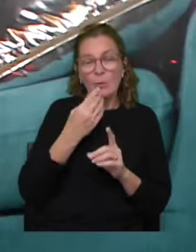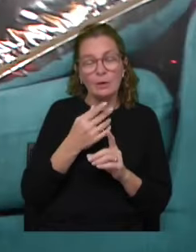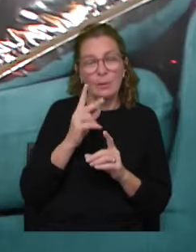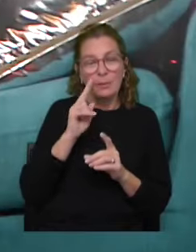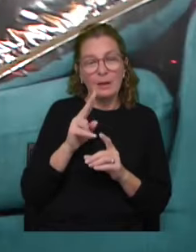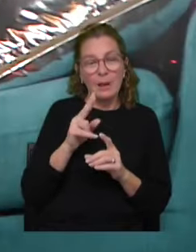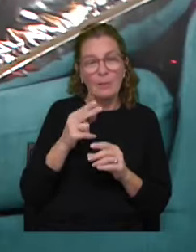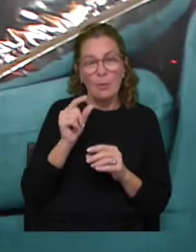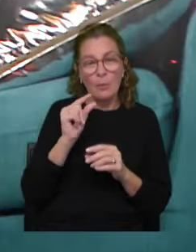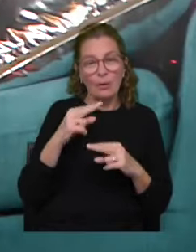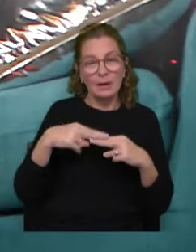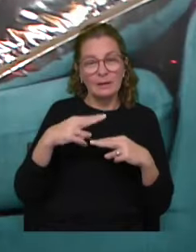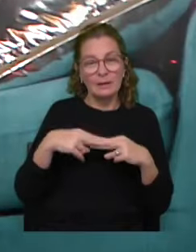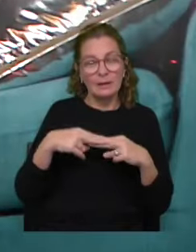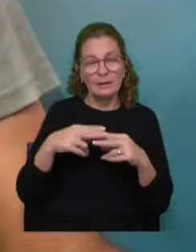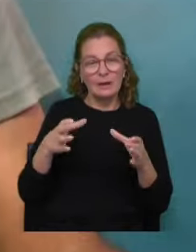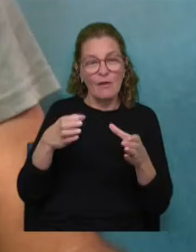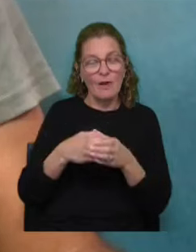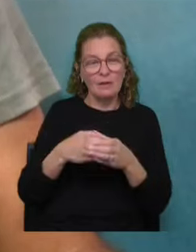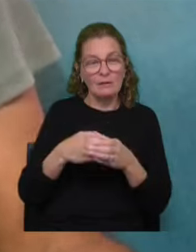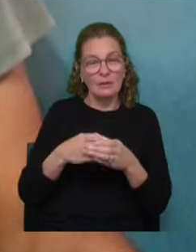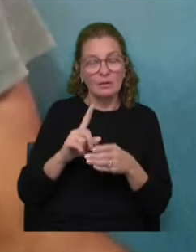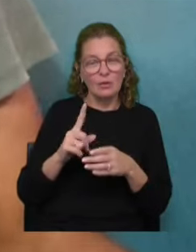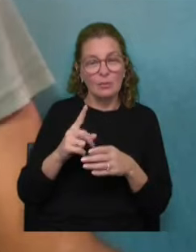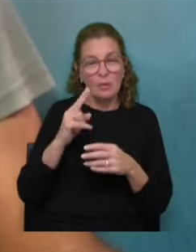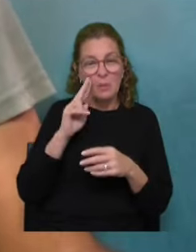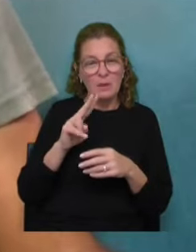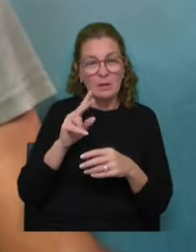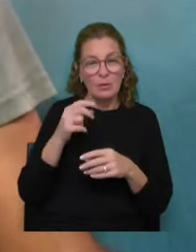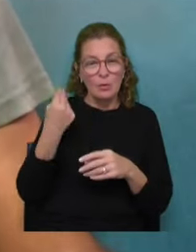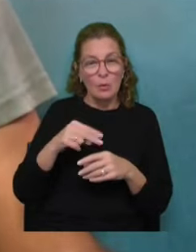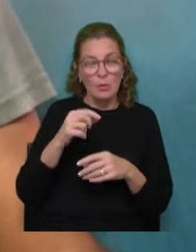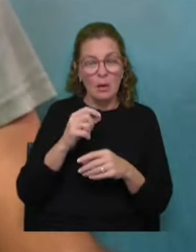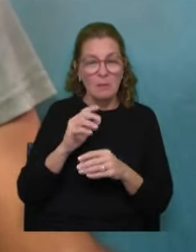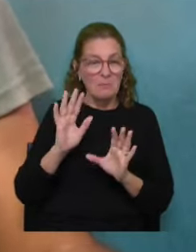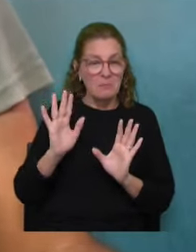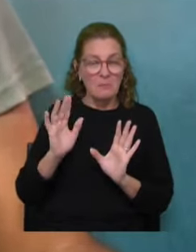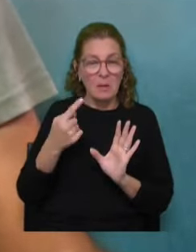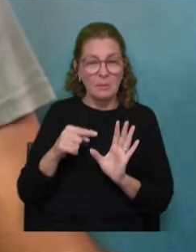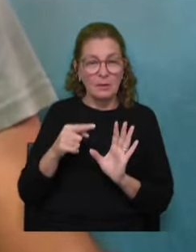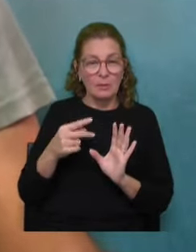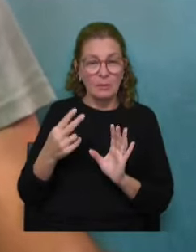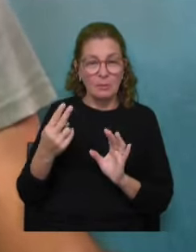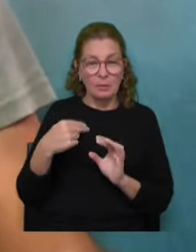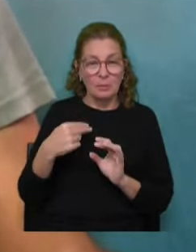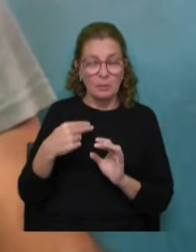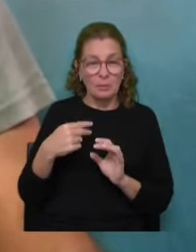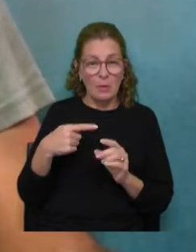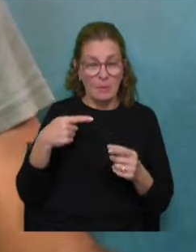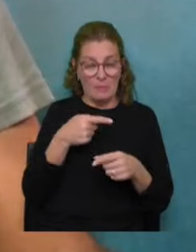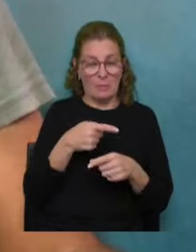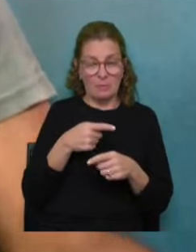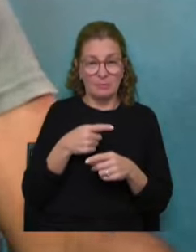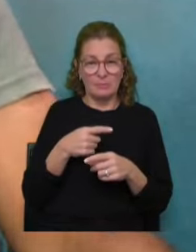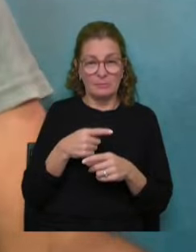miramos pocas redes, ¿no? La mayoría de la banda no tiene redes y no estamos... Yo no miro nunca, Monel. Pero nosotros mismos nos ponemos la presión.